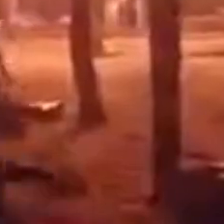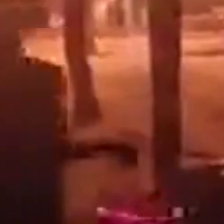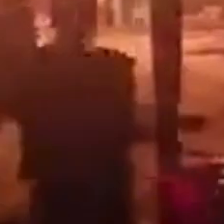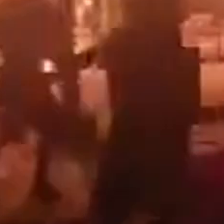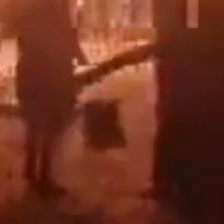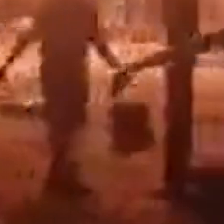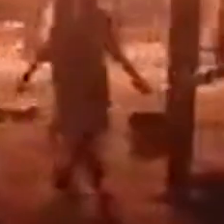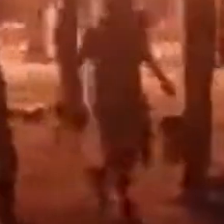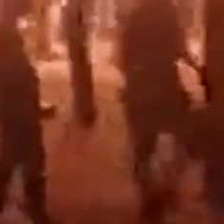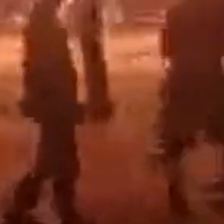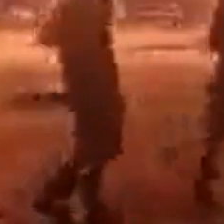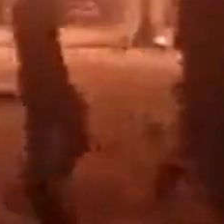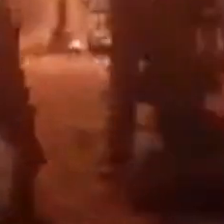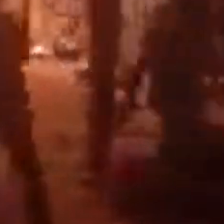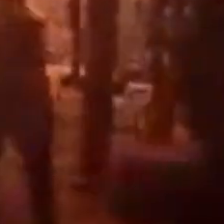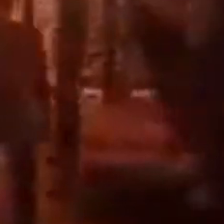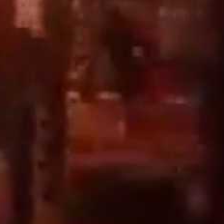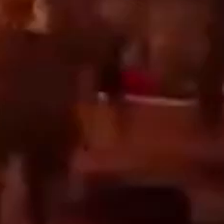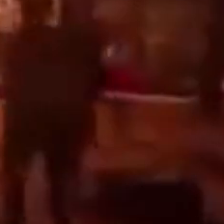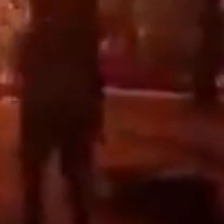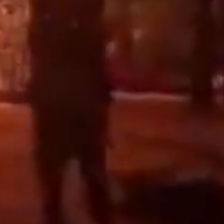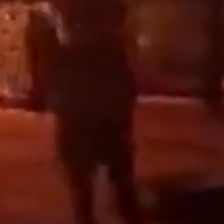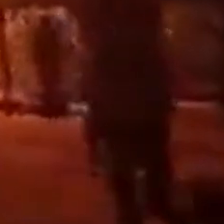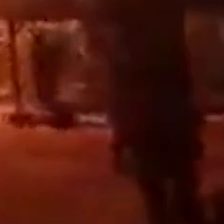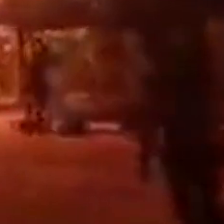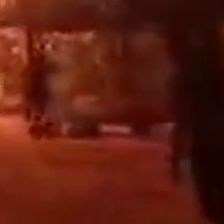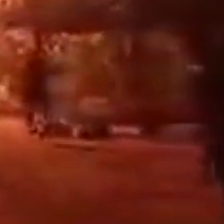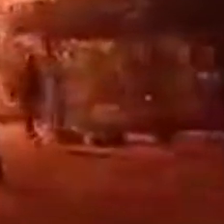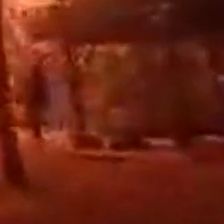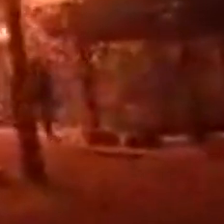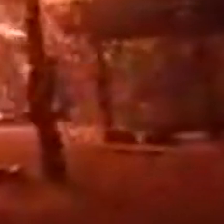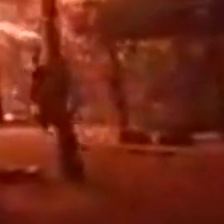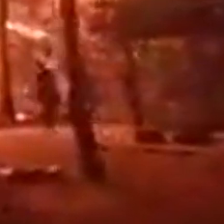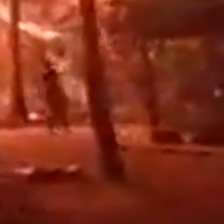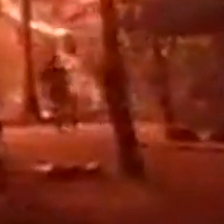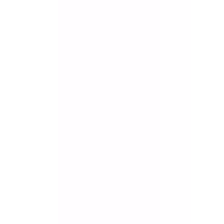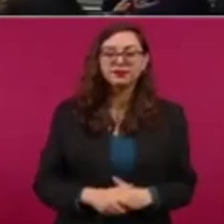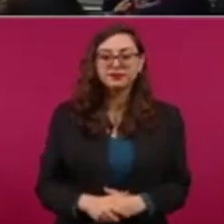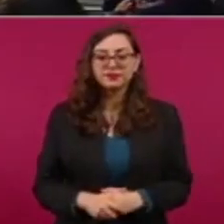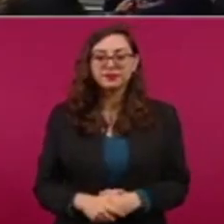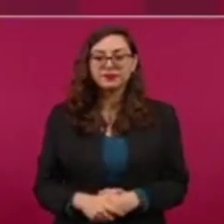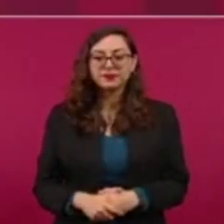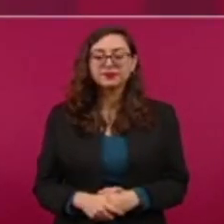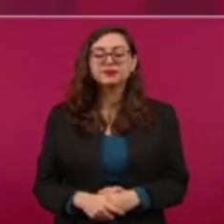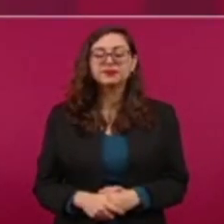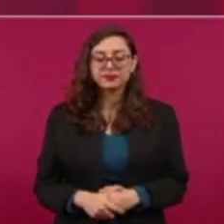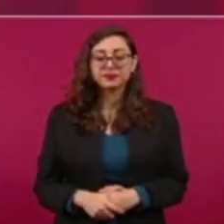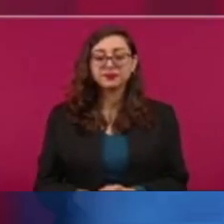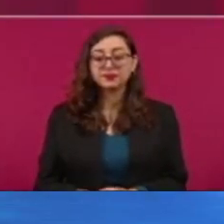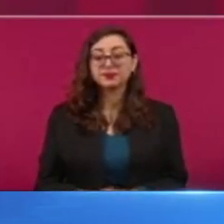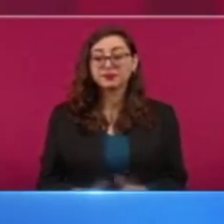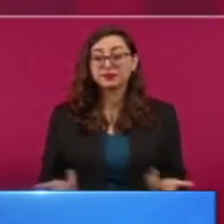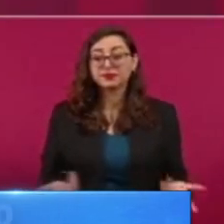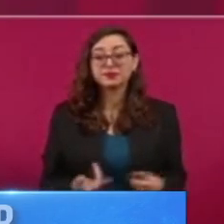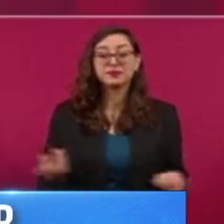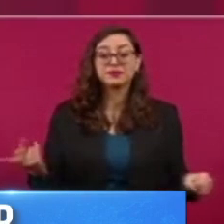dejando entrever que la culpa es de los materiales con los que se construyen los hoteles. Ahí las